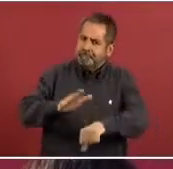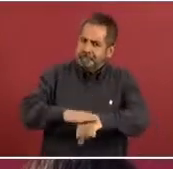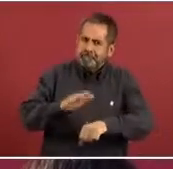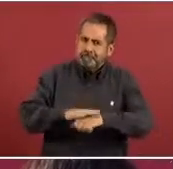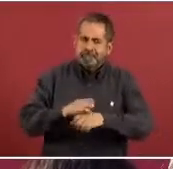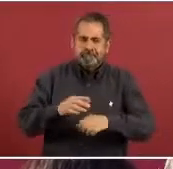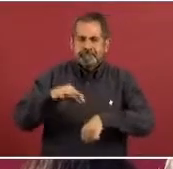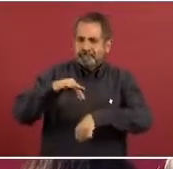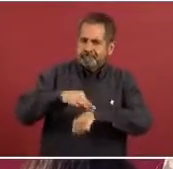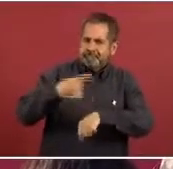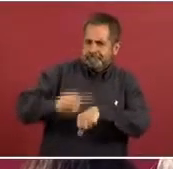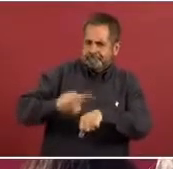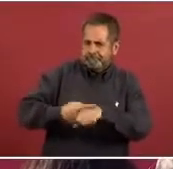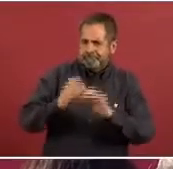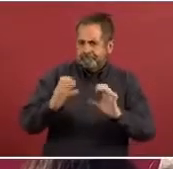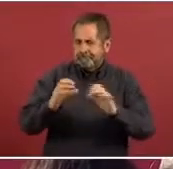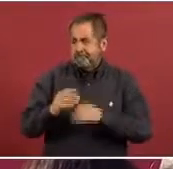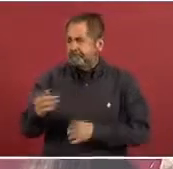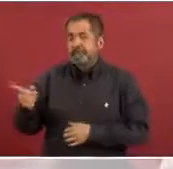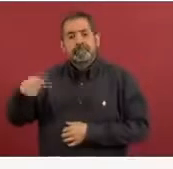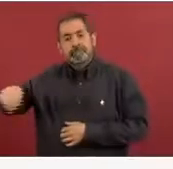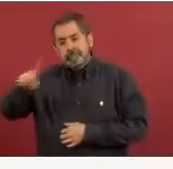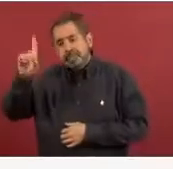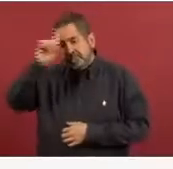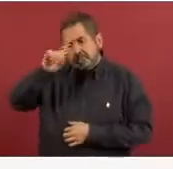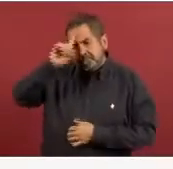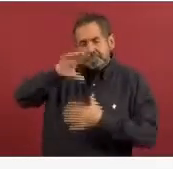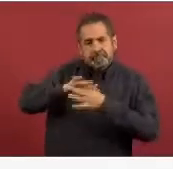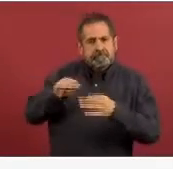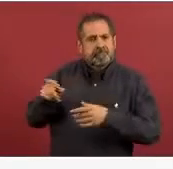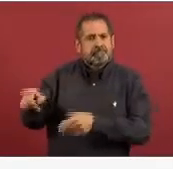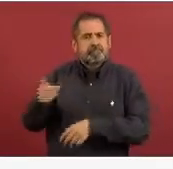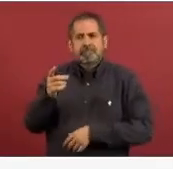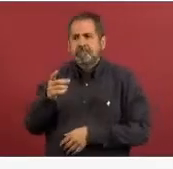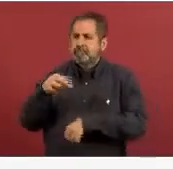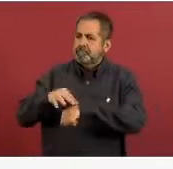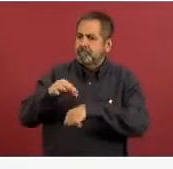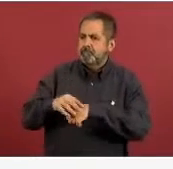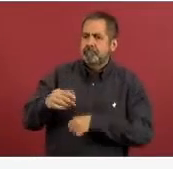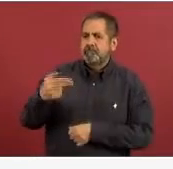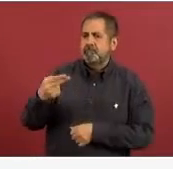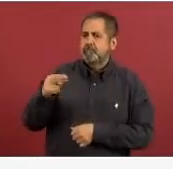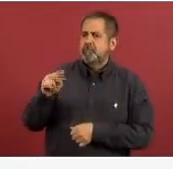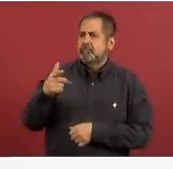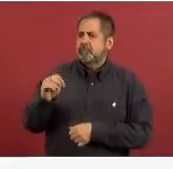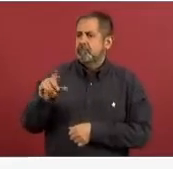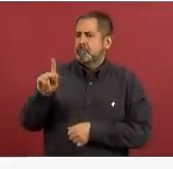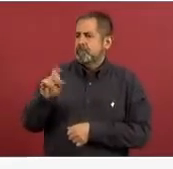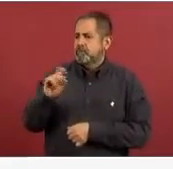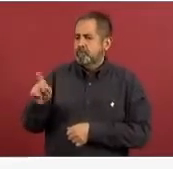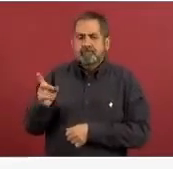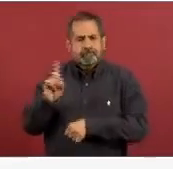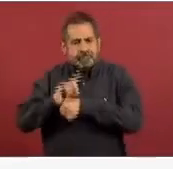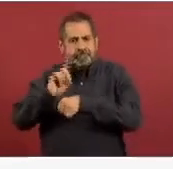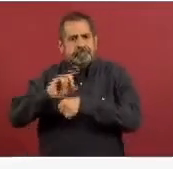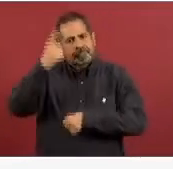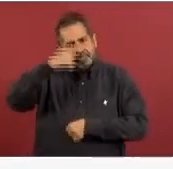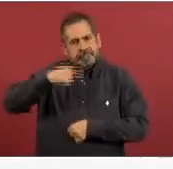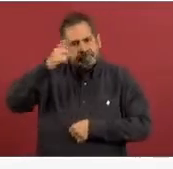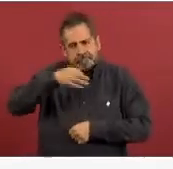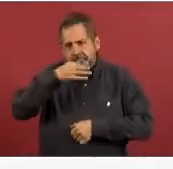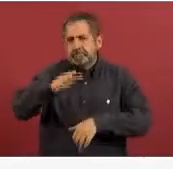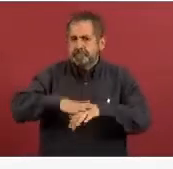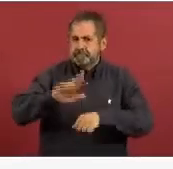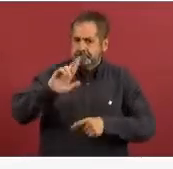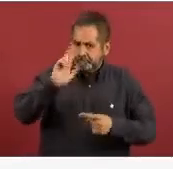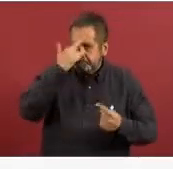lo que nos dice el sector salud. El doctor Hugo López-Gatell, que todas las noches nos recuerda todo